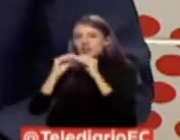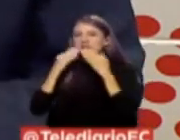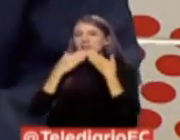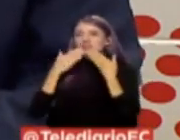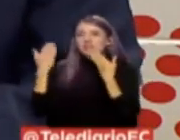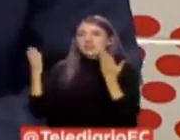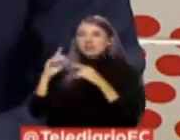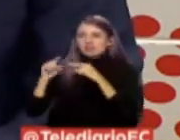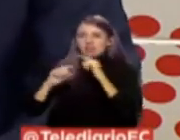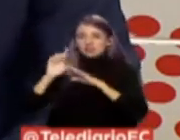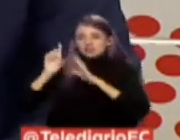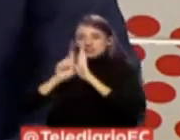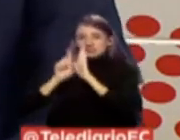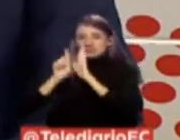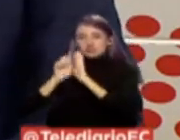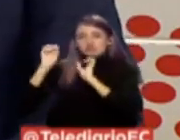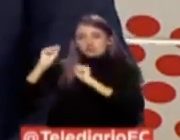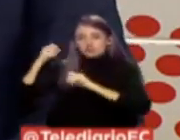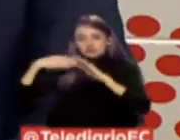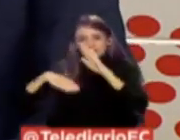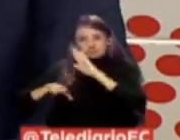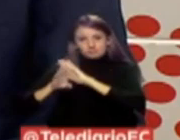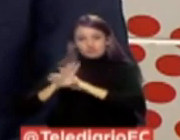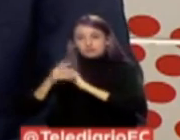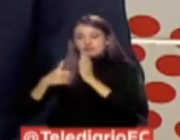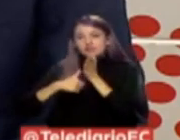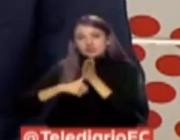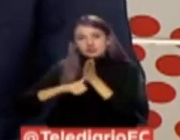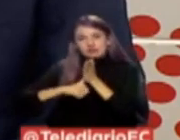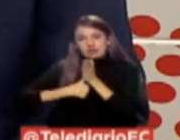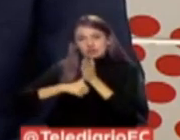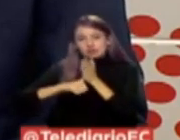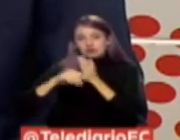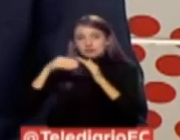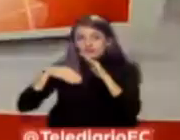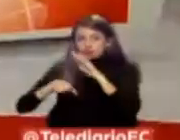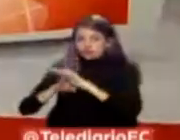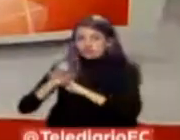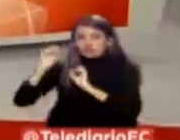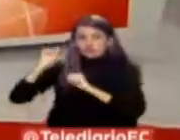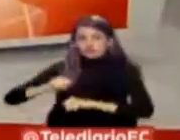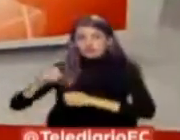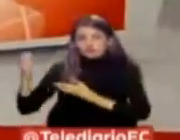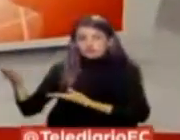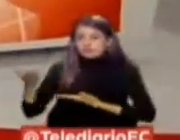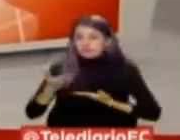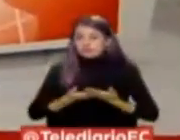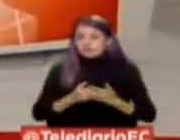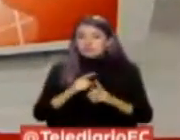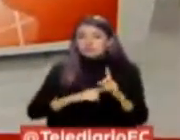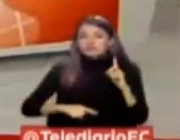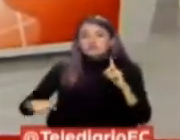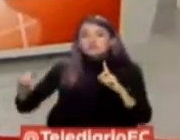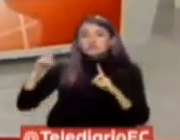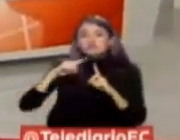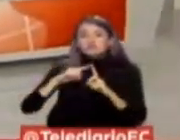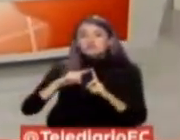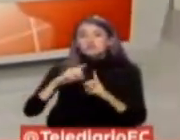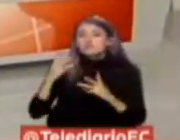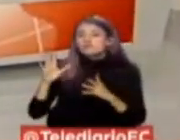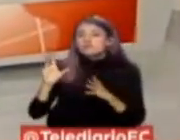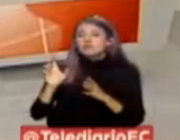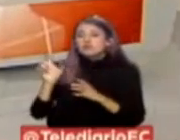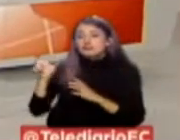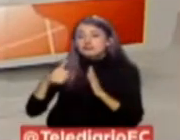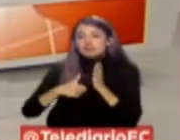también nuestra ley permite el ingreso simplemente con la cédula, y en muchos casos hay quienes han ingresado hasta sin cédula.